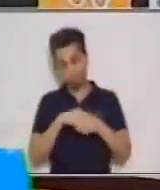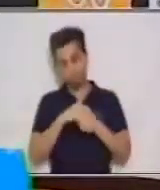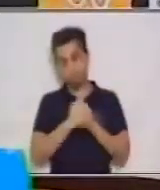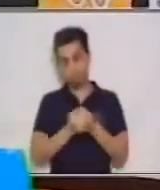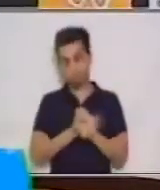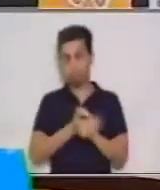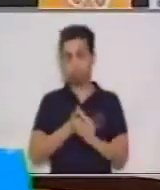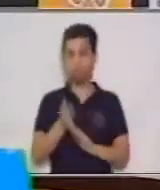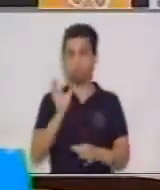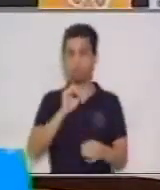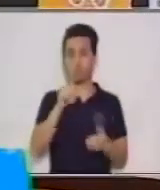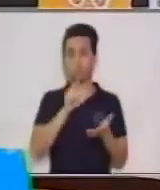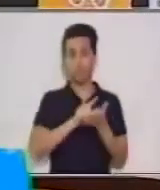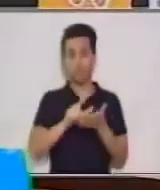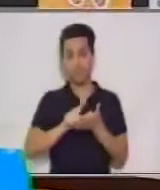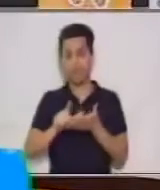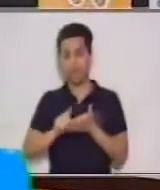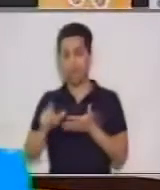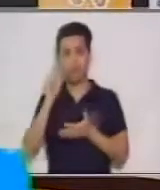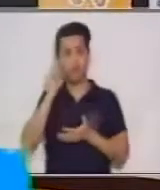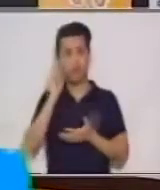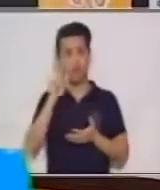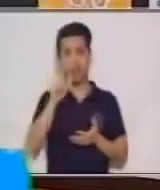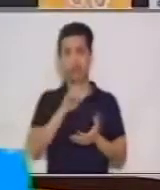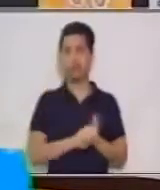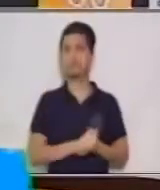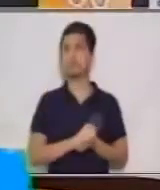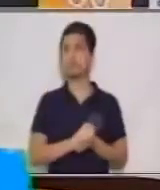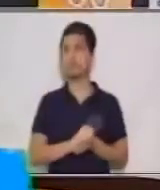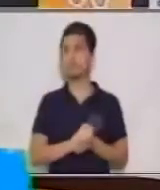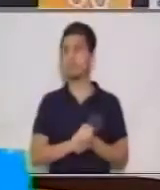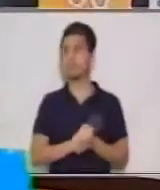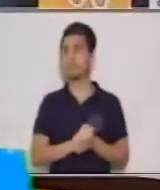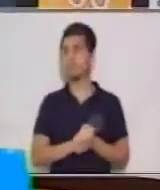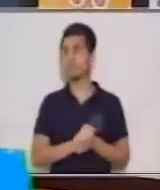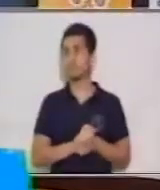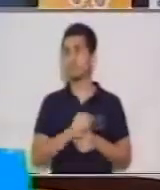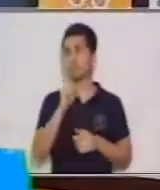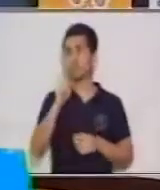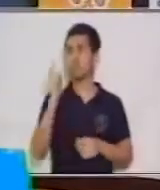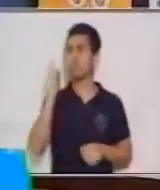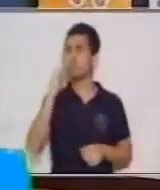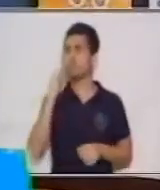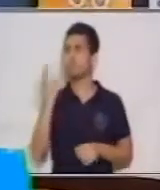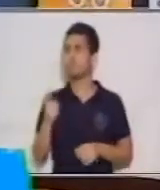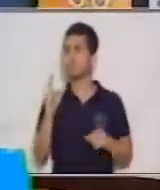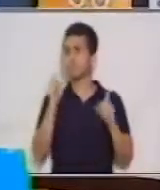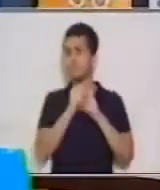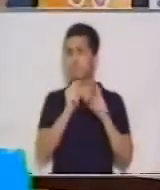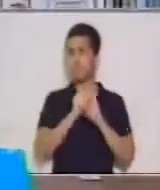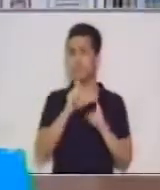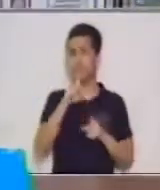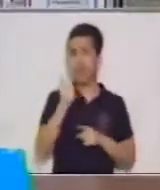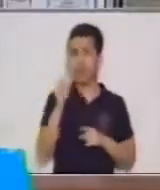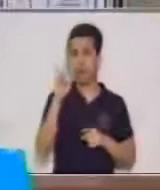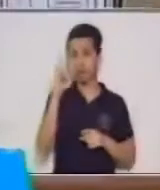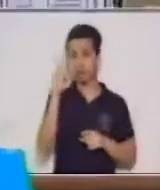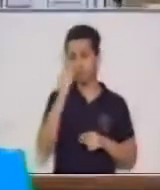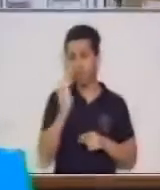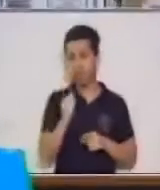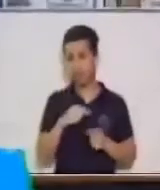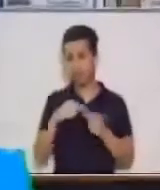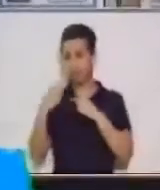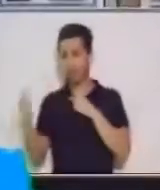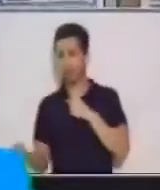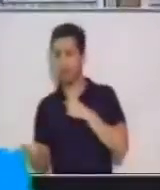o desinfectarlas con algún gel antibacterial. Cuando escuchas las palabras causa y efecto, ¿qué crees que vamos a